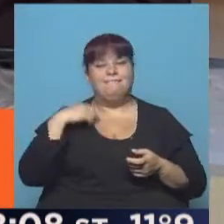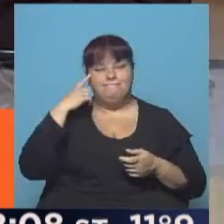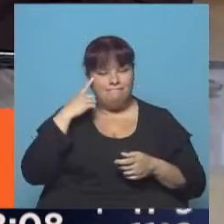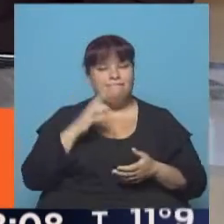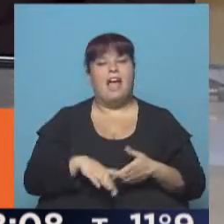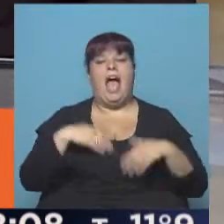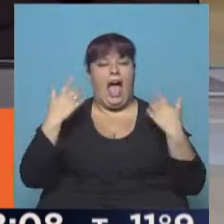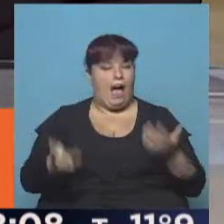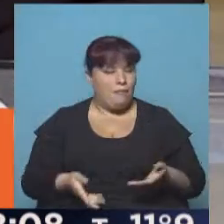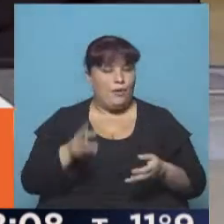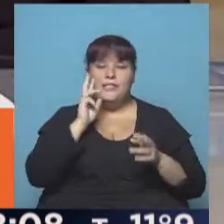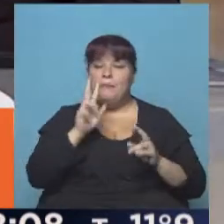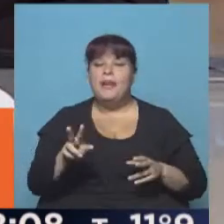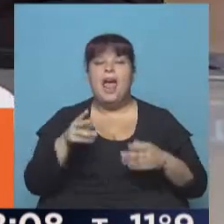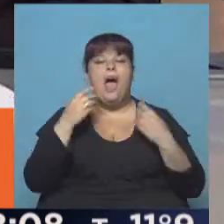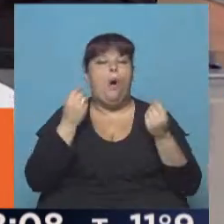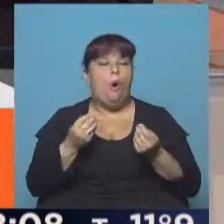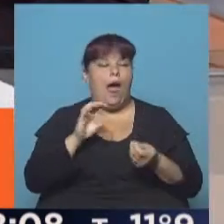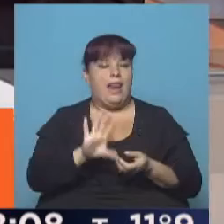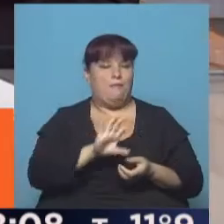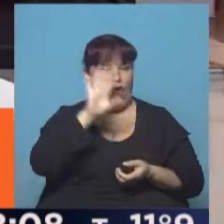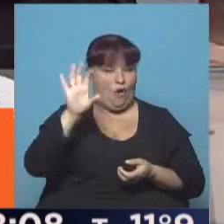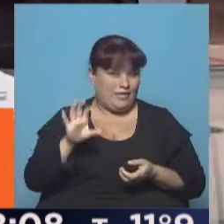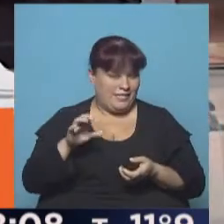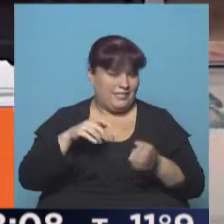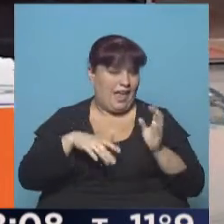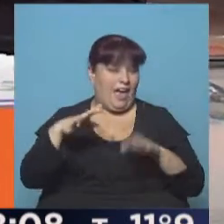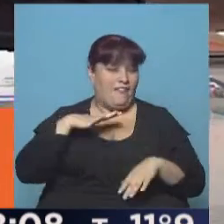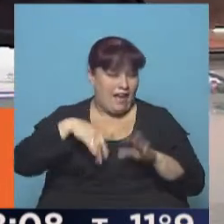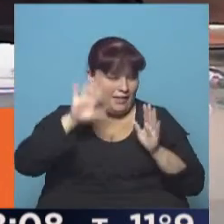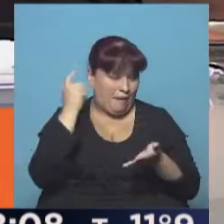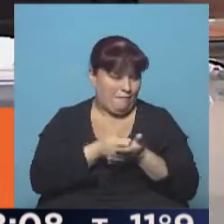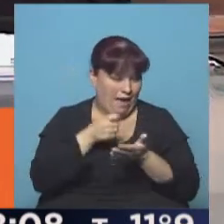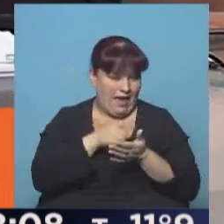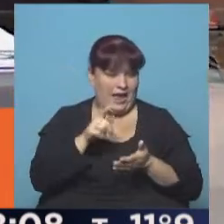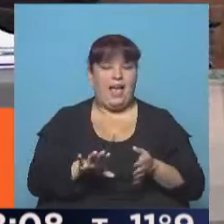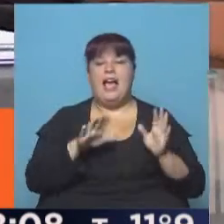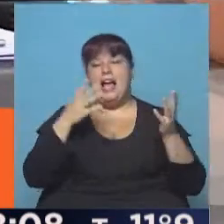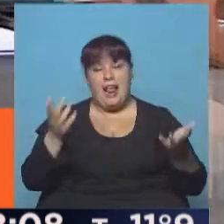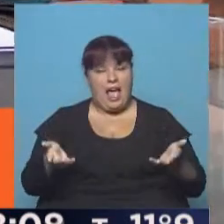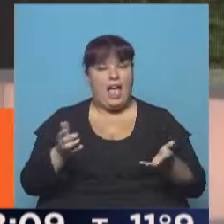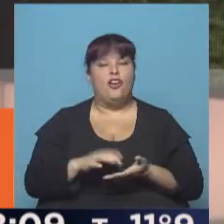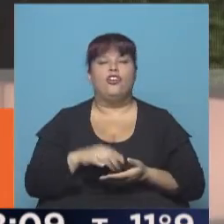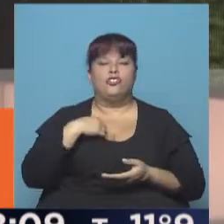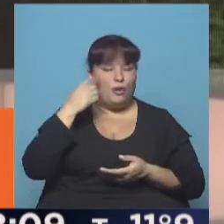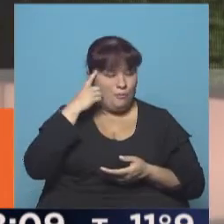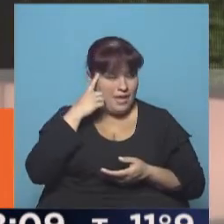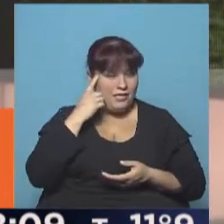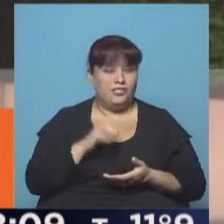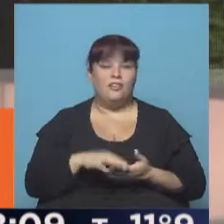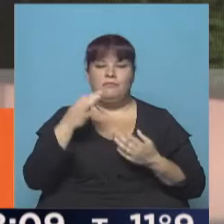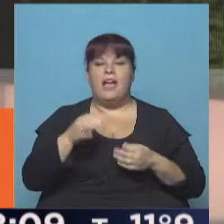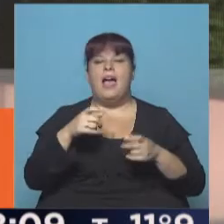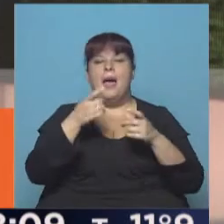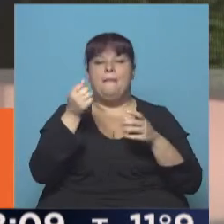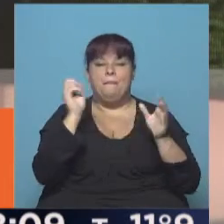es oportuno observar cuáles son las provincias que están más retrasadas en ese sentido. Obviamente que yo creo que en definitiva el Fondo